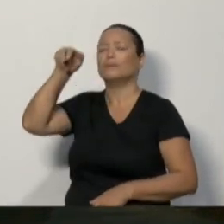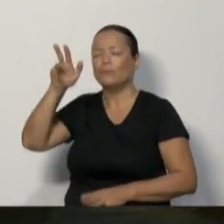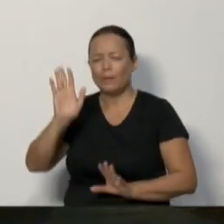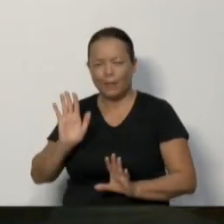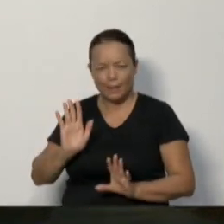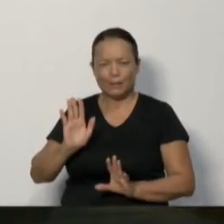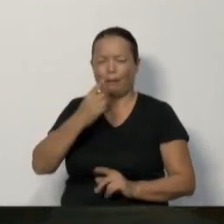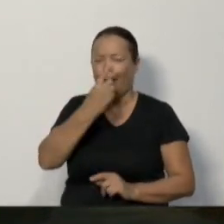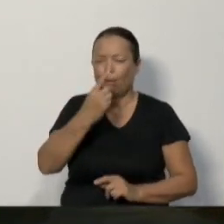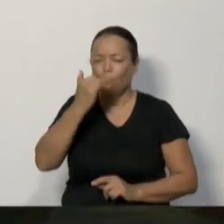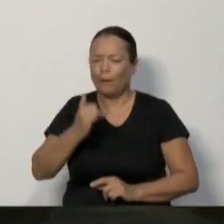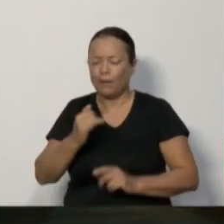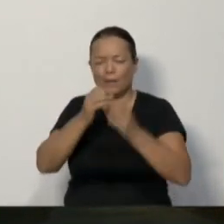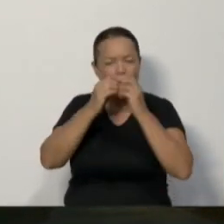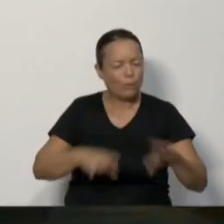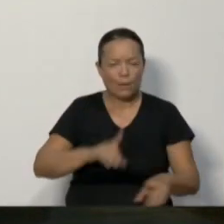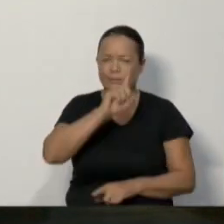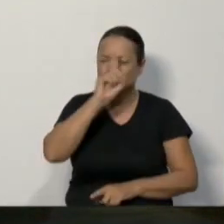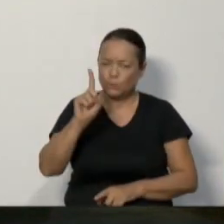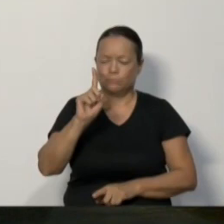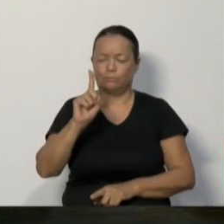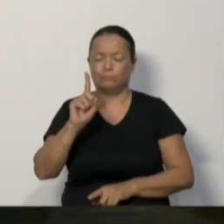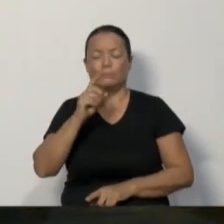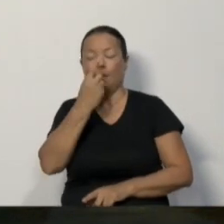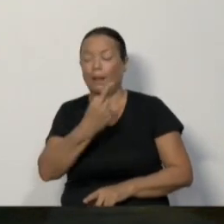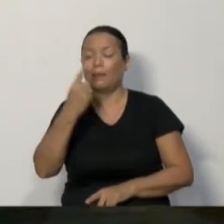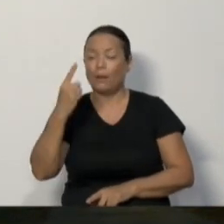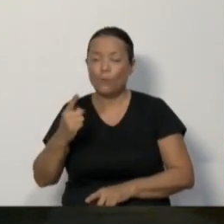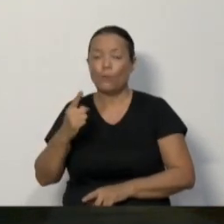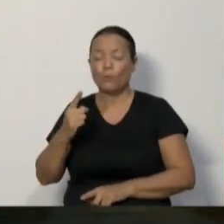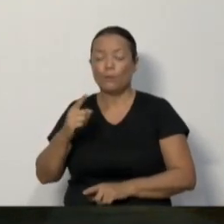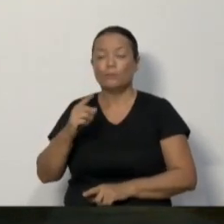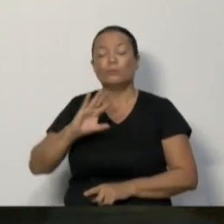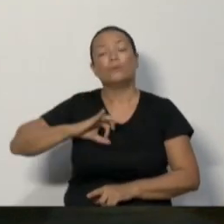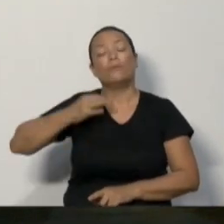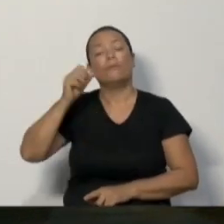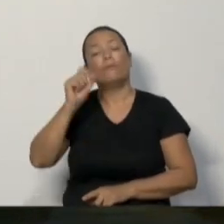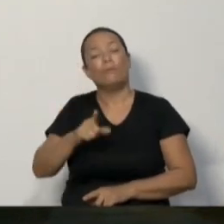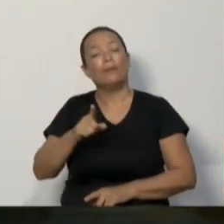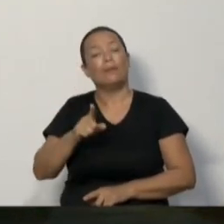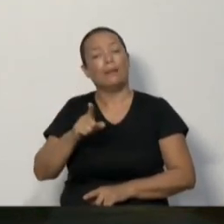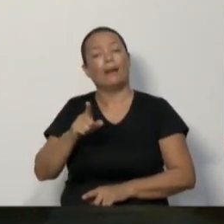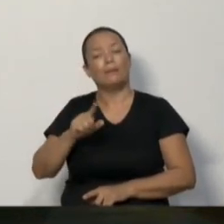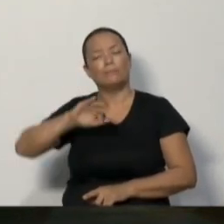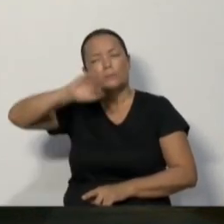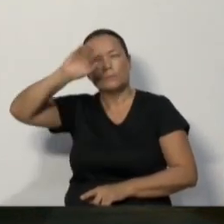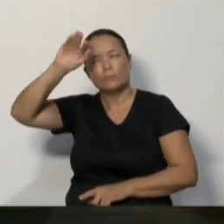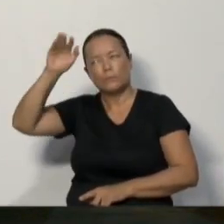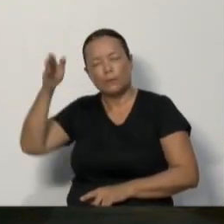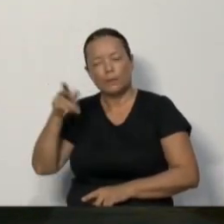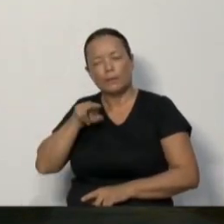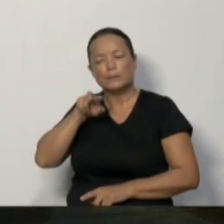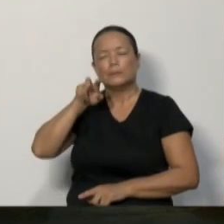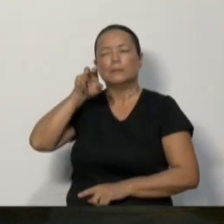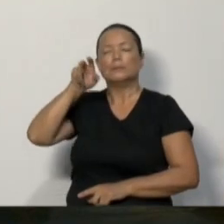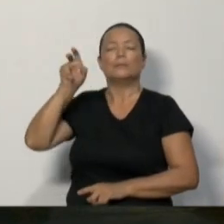que subir y no bajar los brazos. Cada uno tiene su vida con la pendiente cuesta arriba